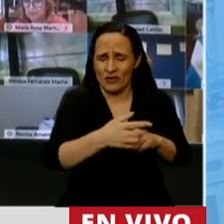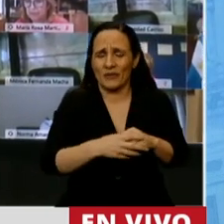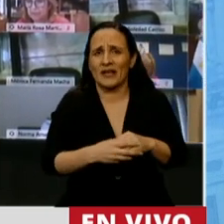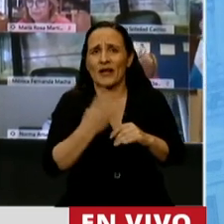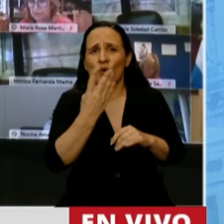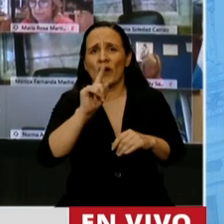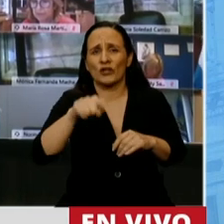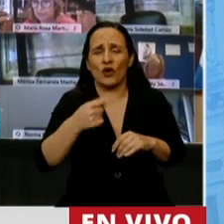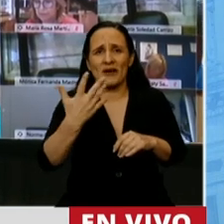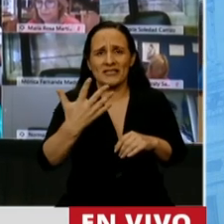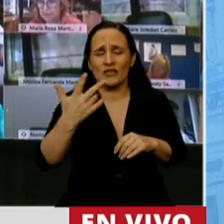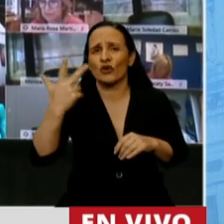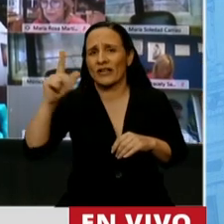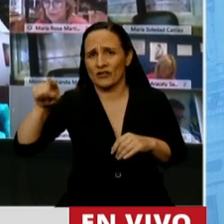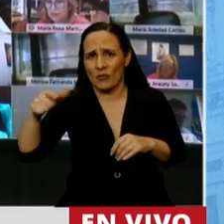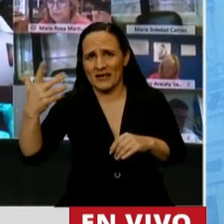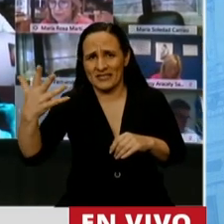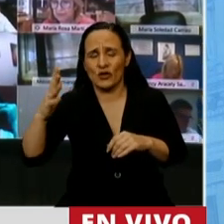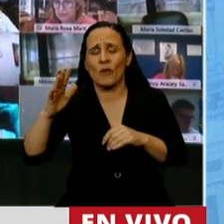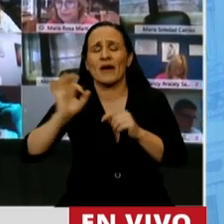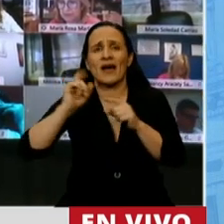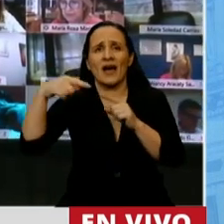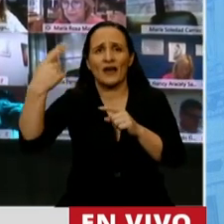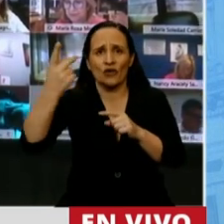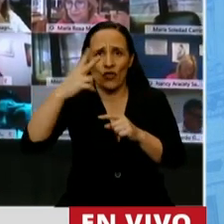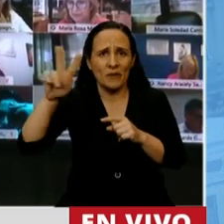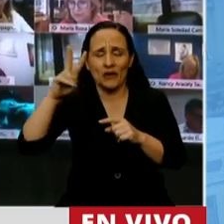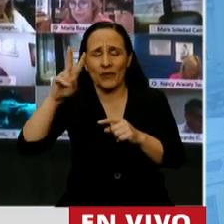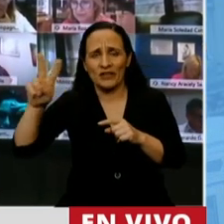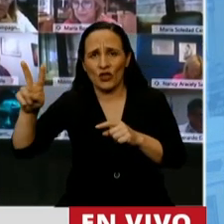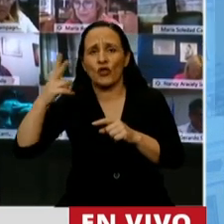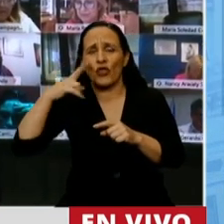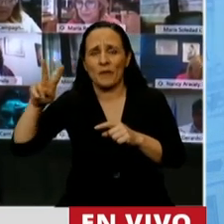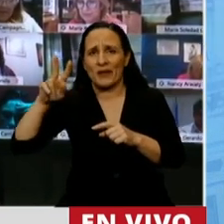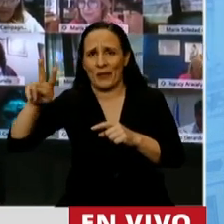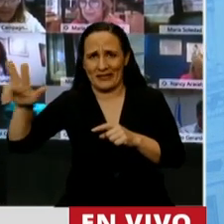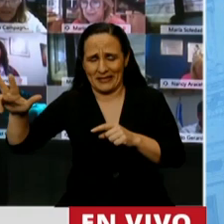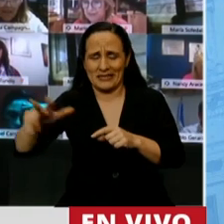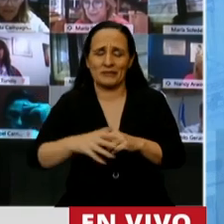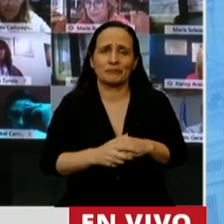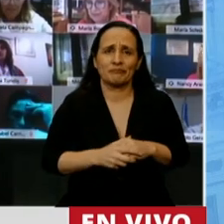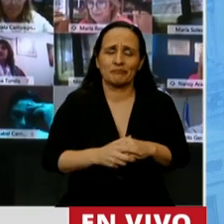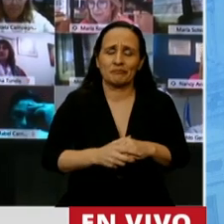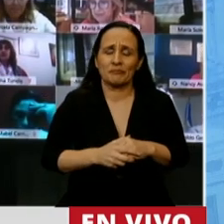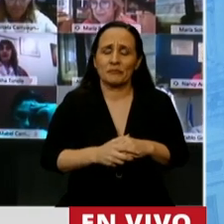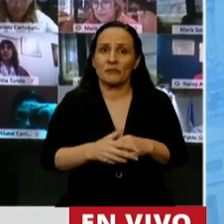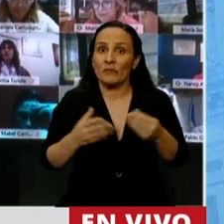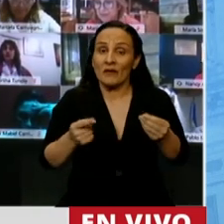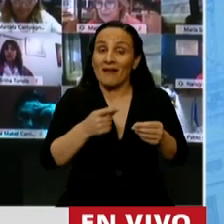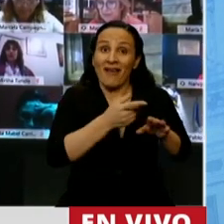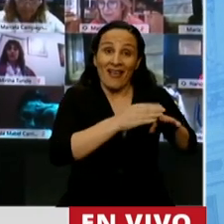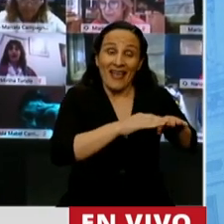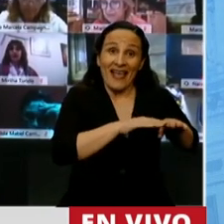el 4,5% y el 3,5% para el 2022 y 2023 respectivamente. El gran desafío es que ese